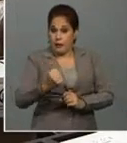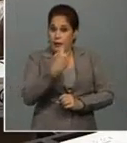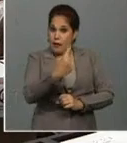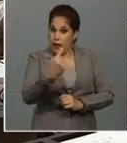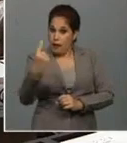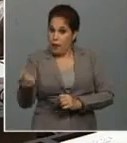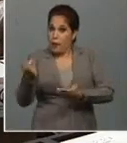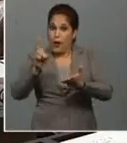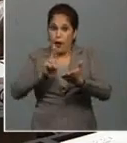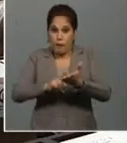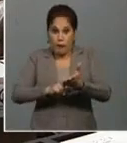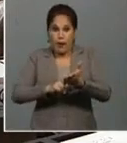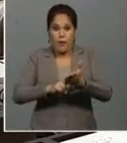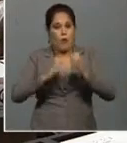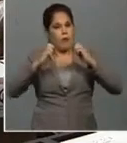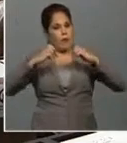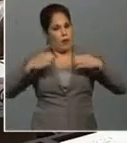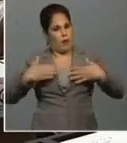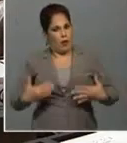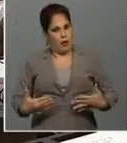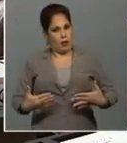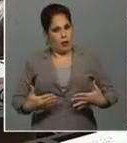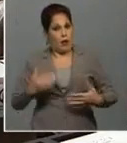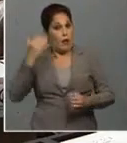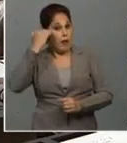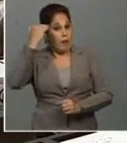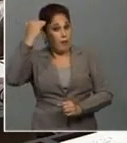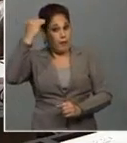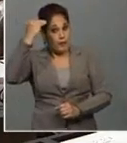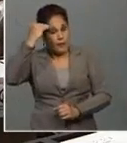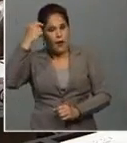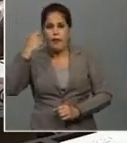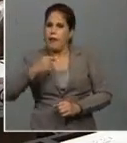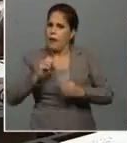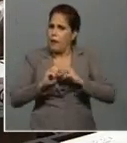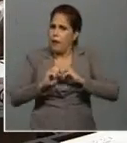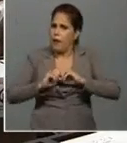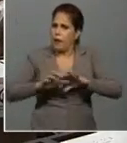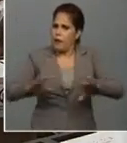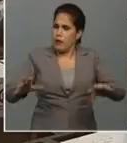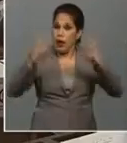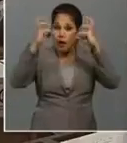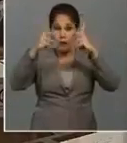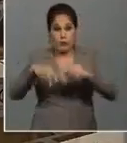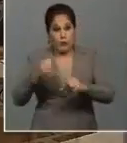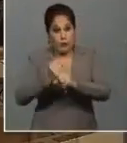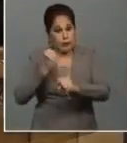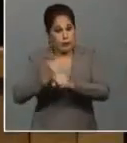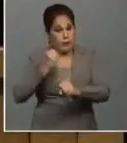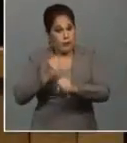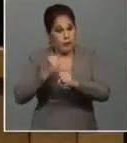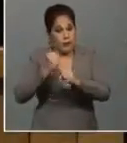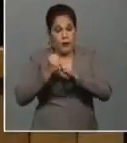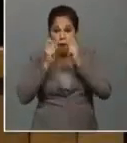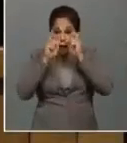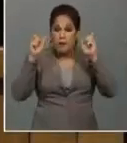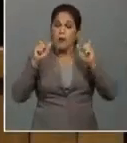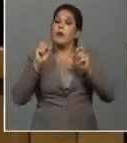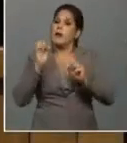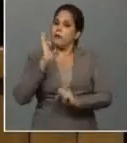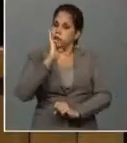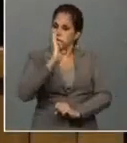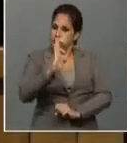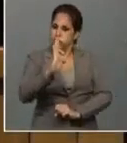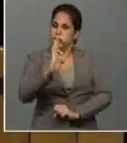militante una actitud pública que desde la capacidad la entrega los resultados despierta admiración y